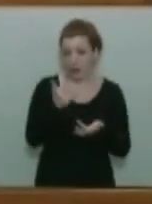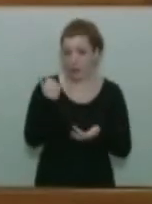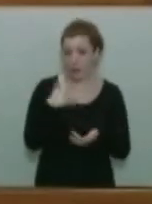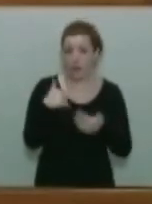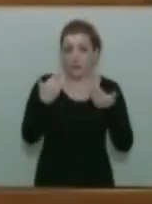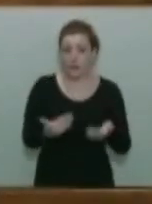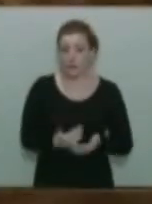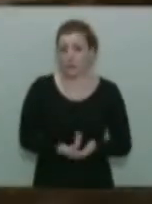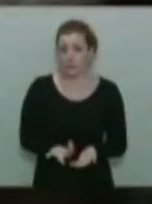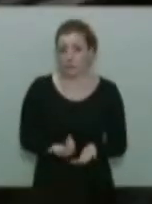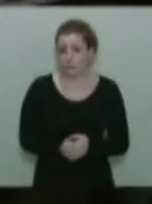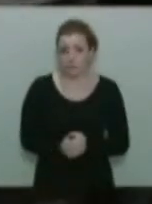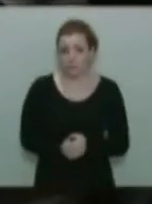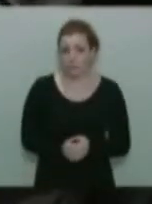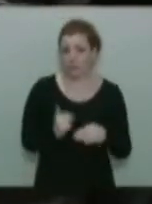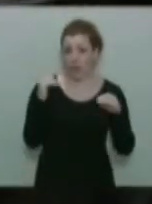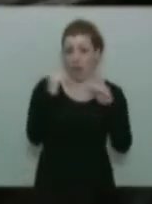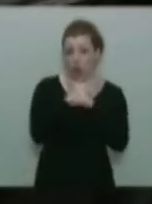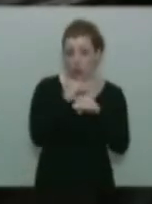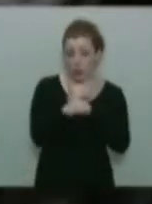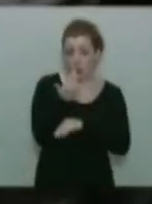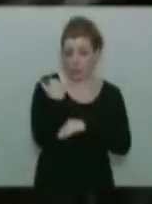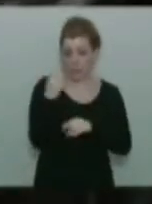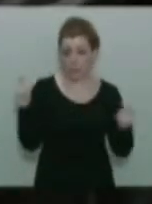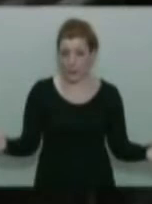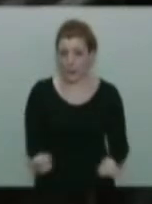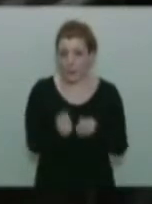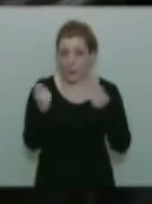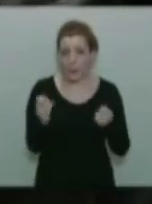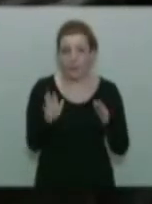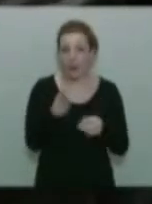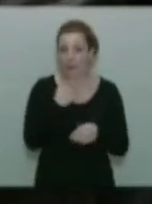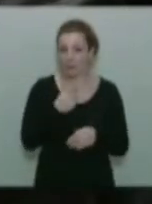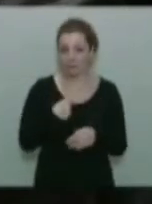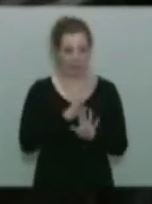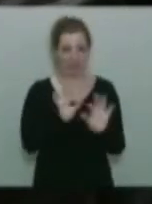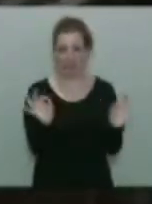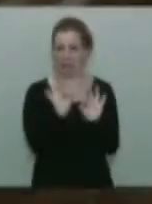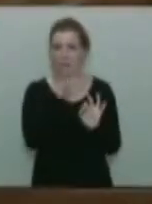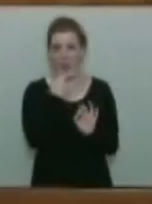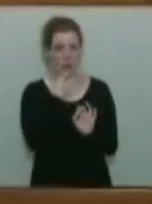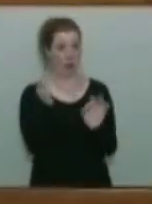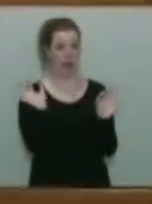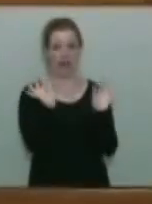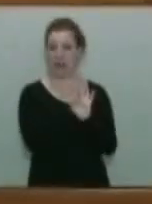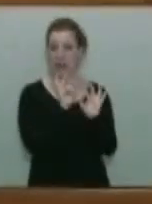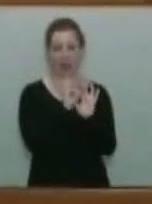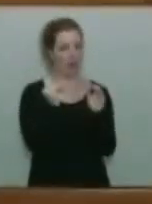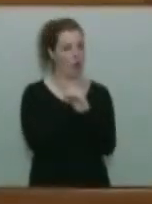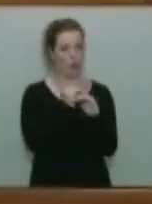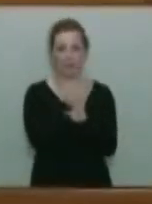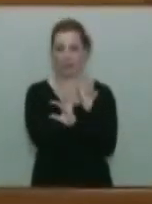fin. Bien, y lo de octubre, no sé, se publicó, pero no me lo atribuye a mí porque yo no dije nada de octubre. Y,